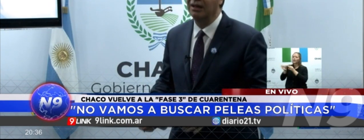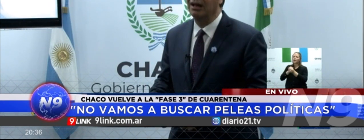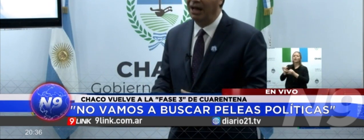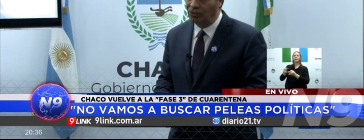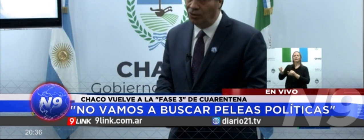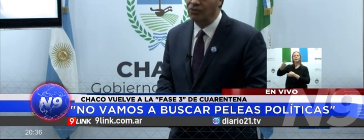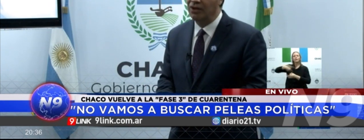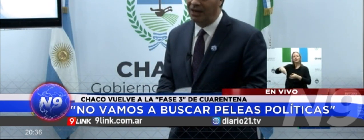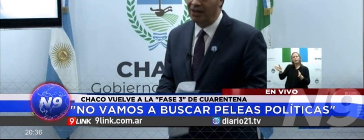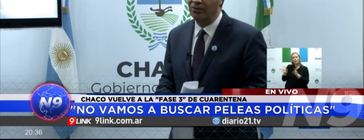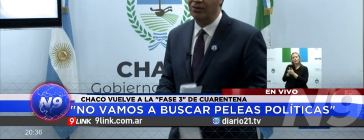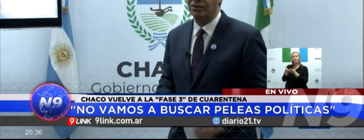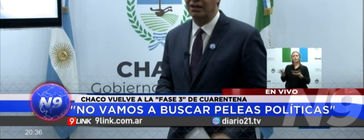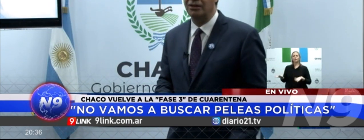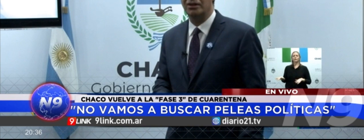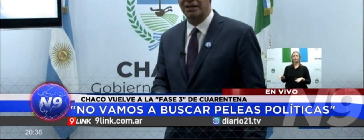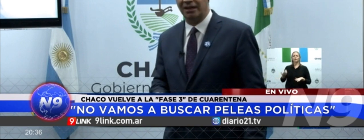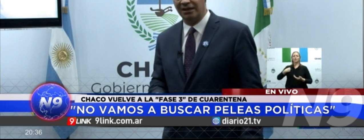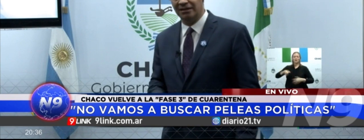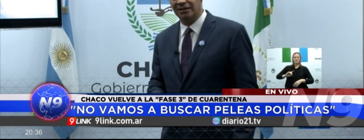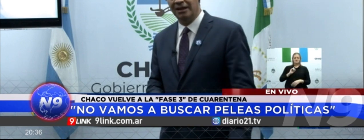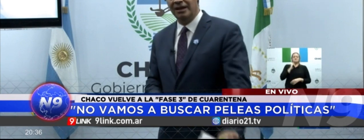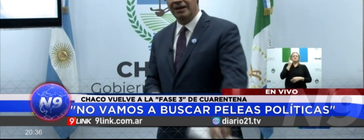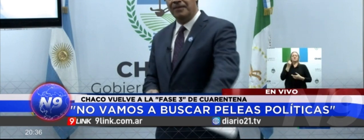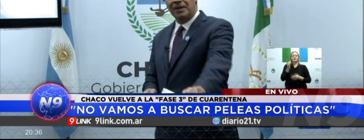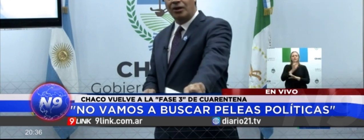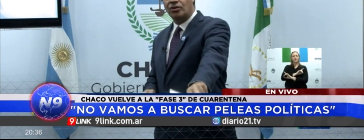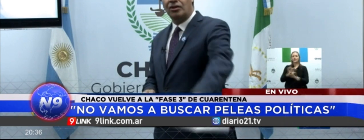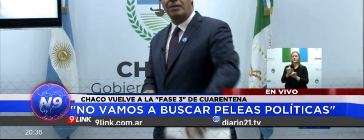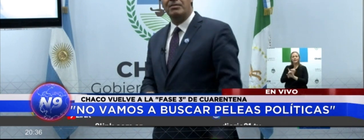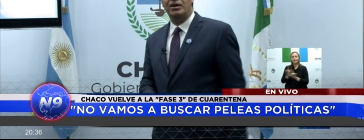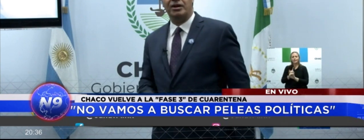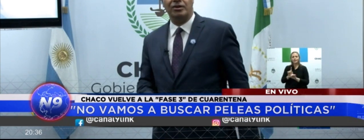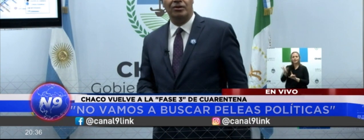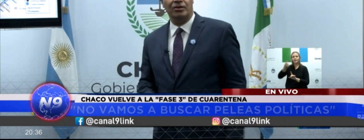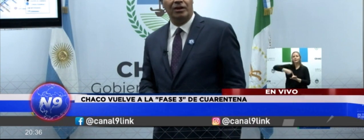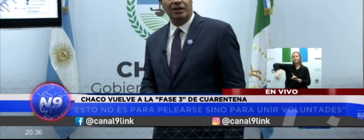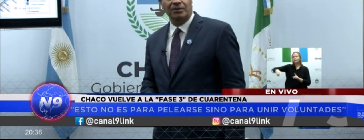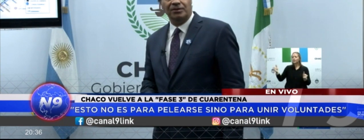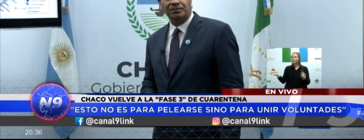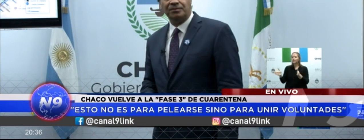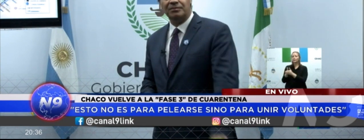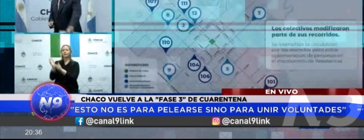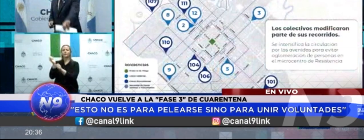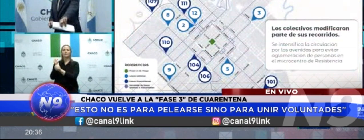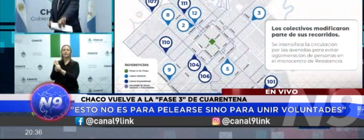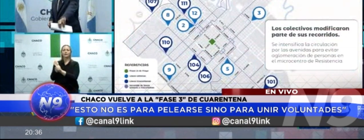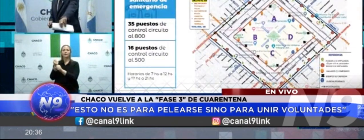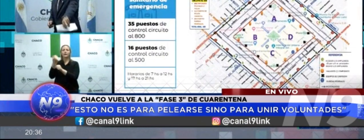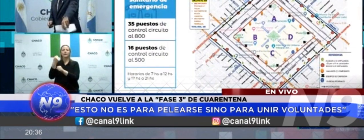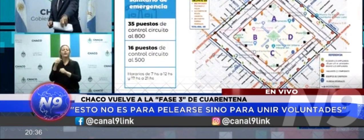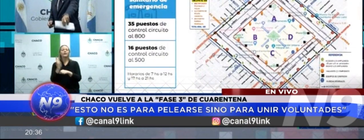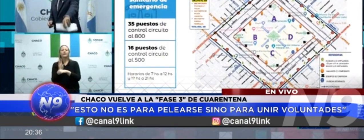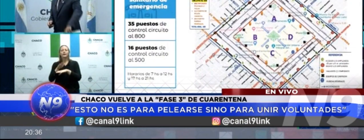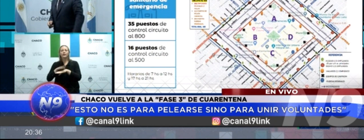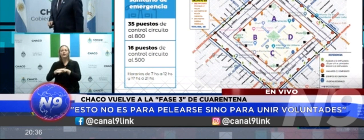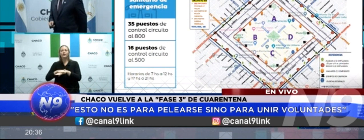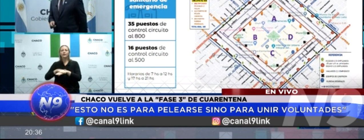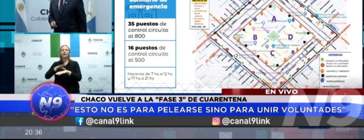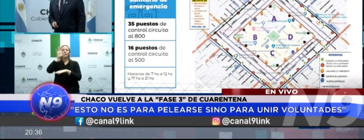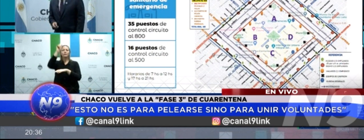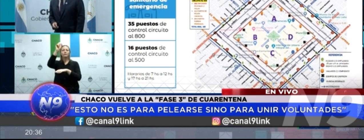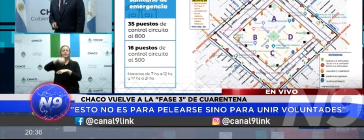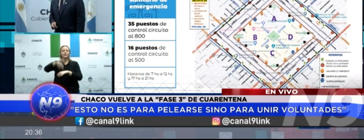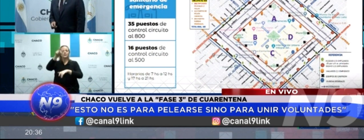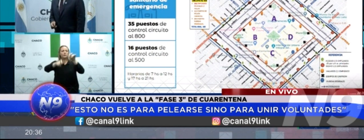proteger a todos y a cada uno de los chequeños y chequeñas. Nosotros cambiamos el recorrido de los colectivos. Hicimos un esquema de